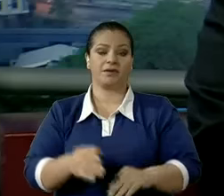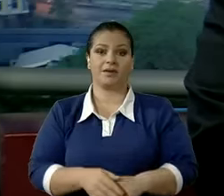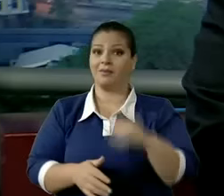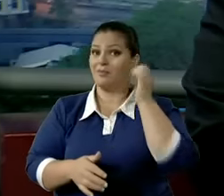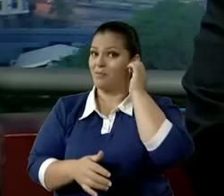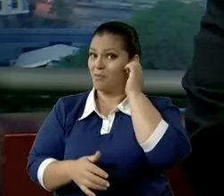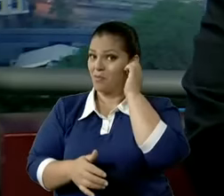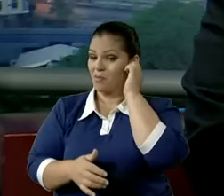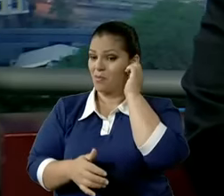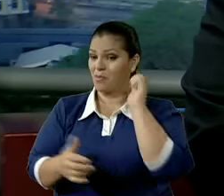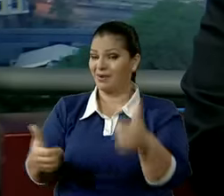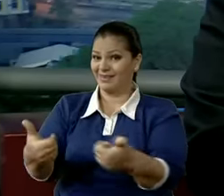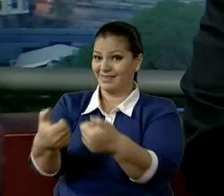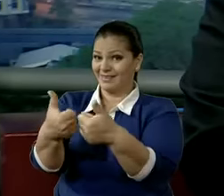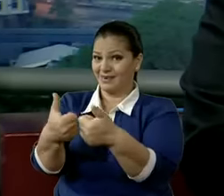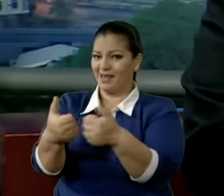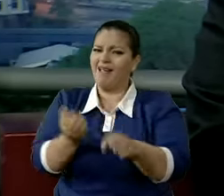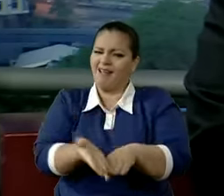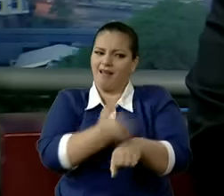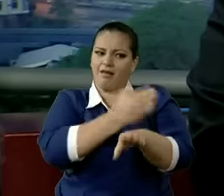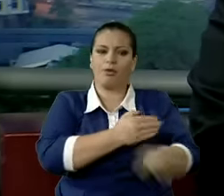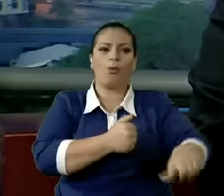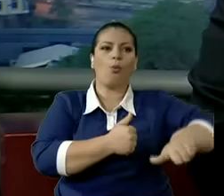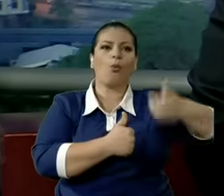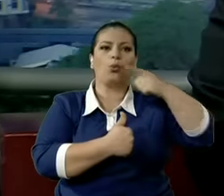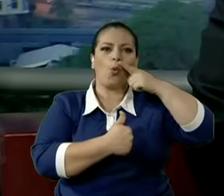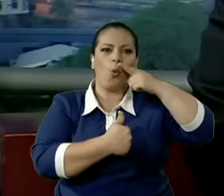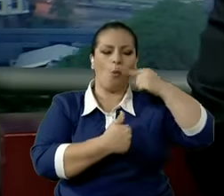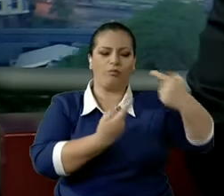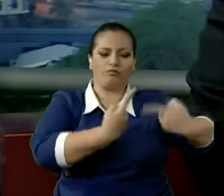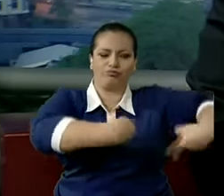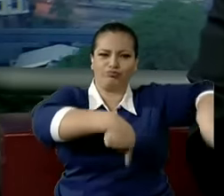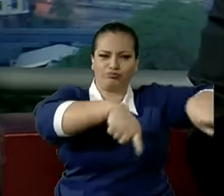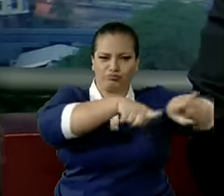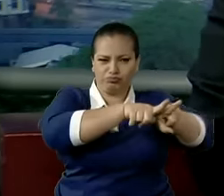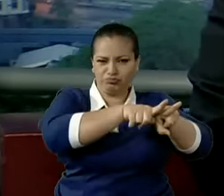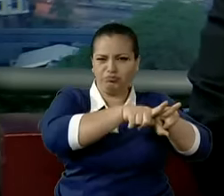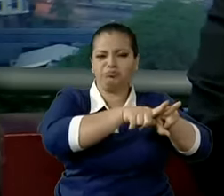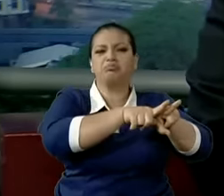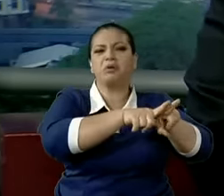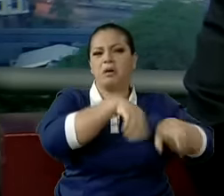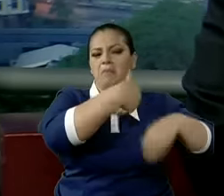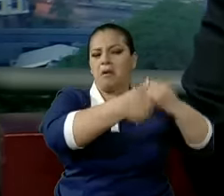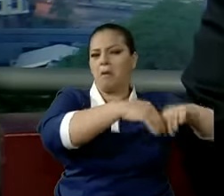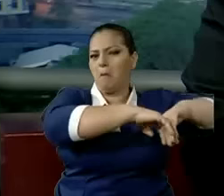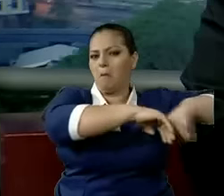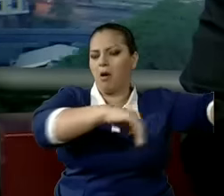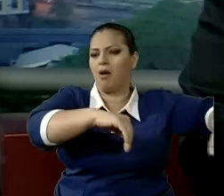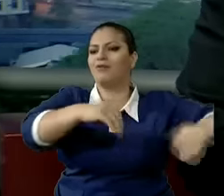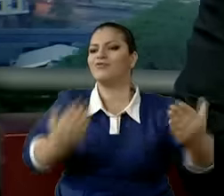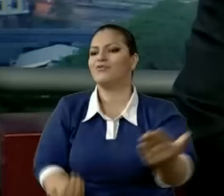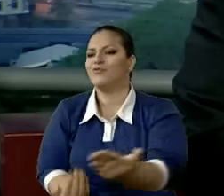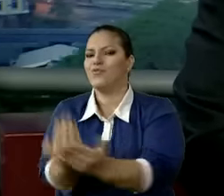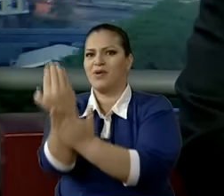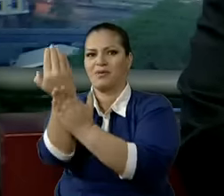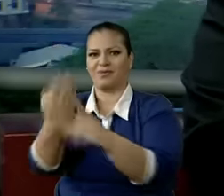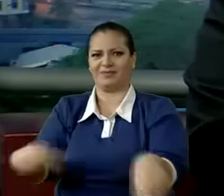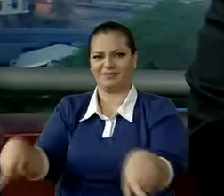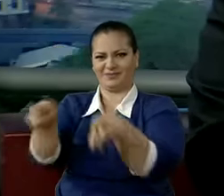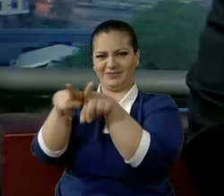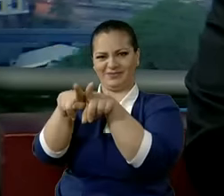arma con la que se cometió el aparente homicidio quedó, bueno, no es aparente, porque si murió ya es homicidio. Este redactor